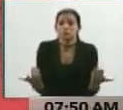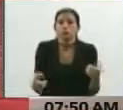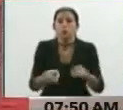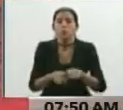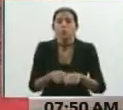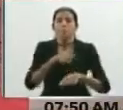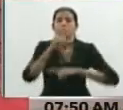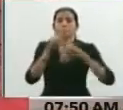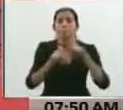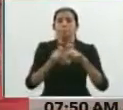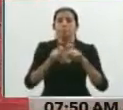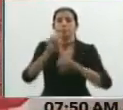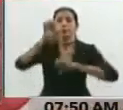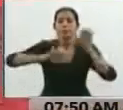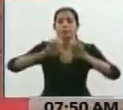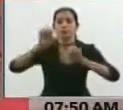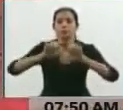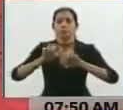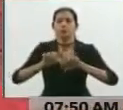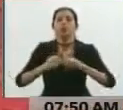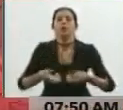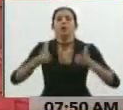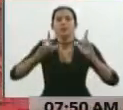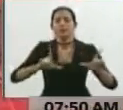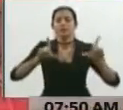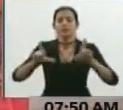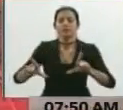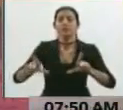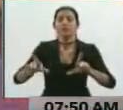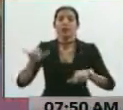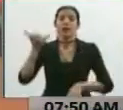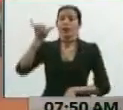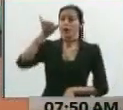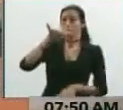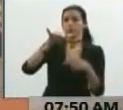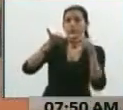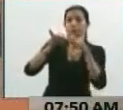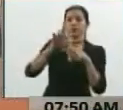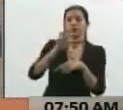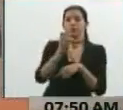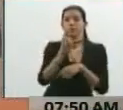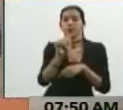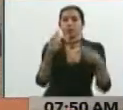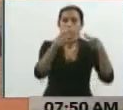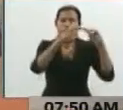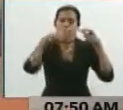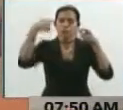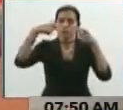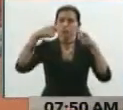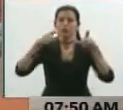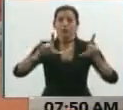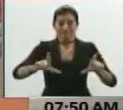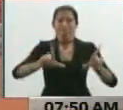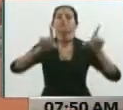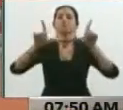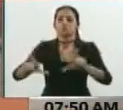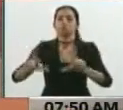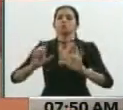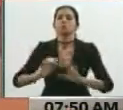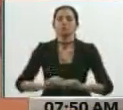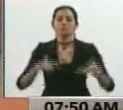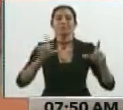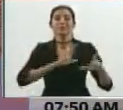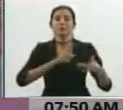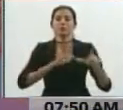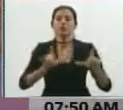se le hace la evaluación y se le otorga la licencia y la aeronave el rp a va a tener un certificado de aeronavegabilidad es a